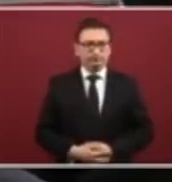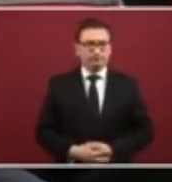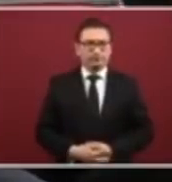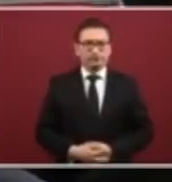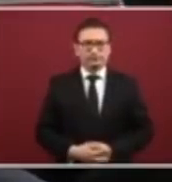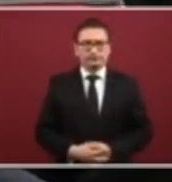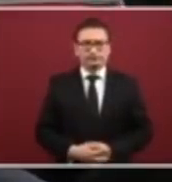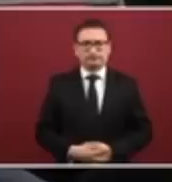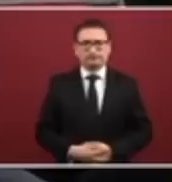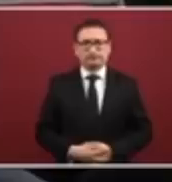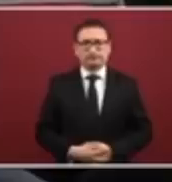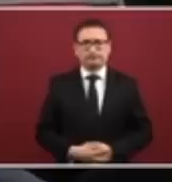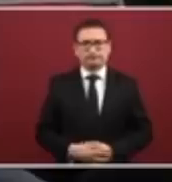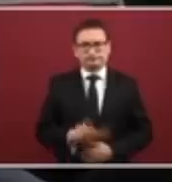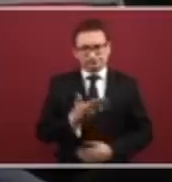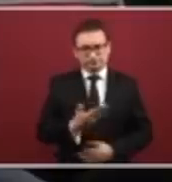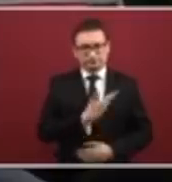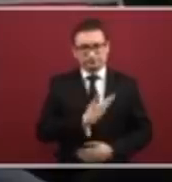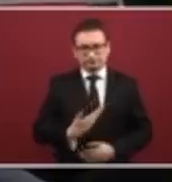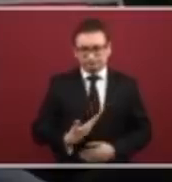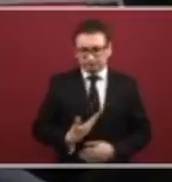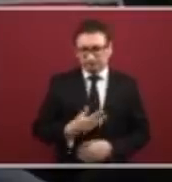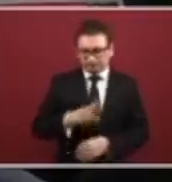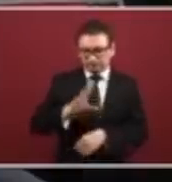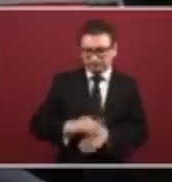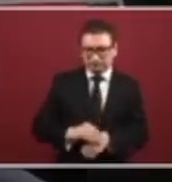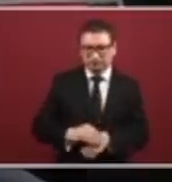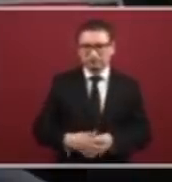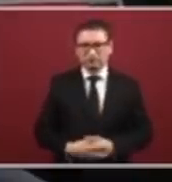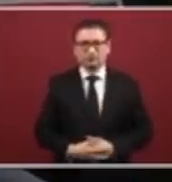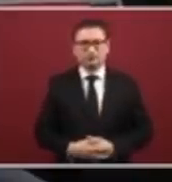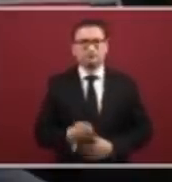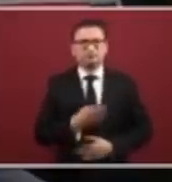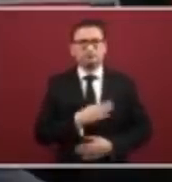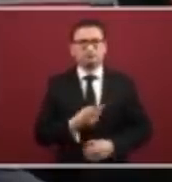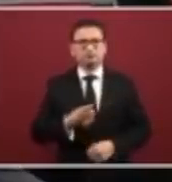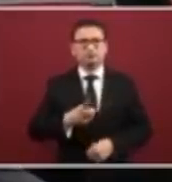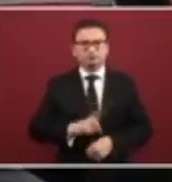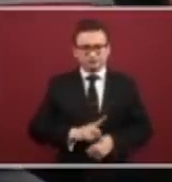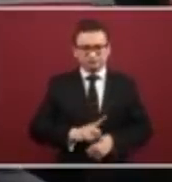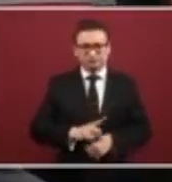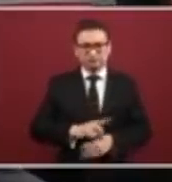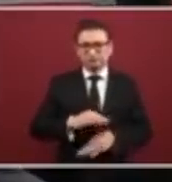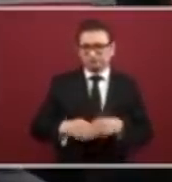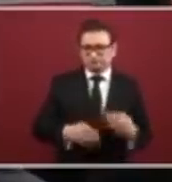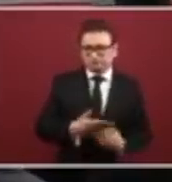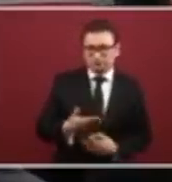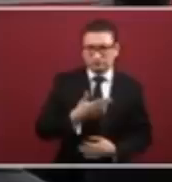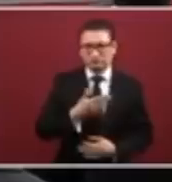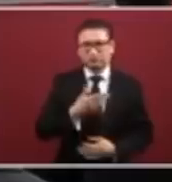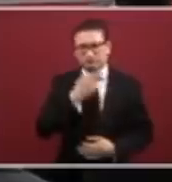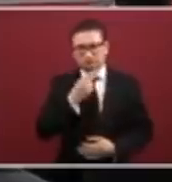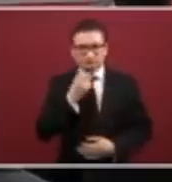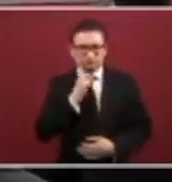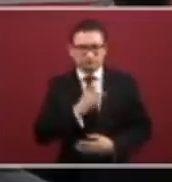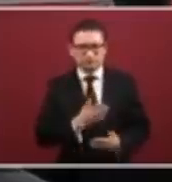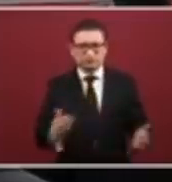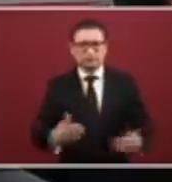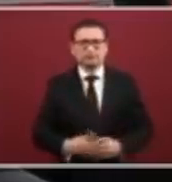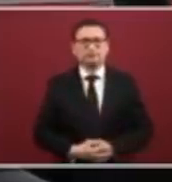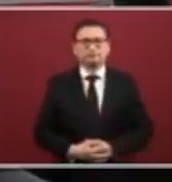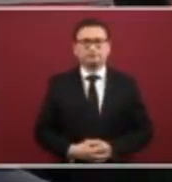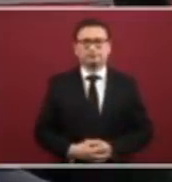Con su permiso, señor presidente, muy buenos días a todas y a todos.